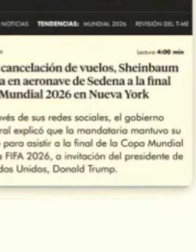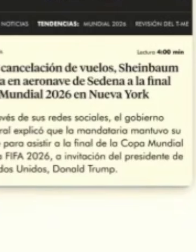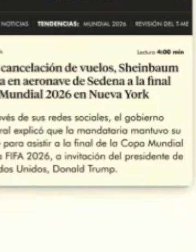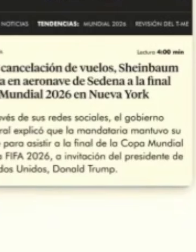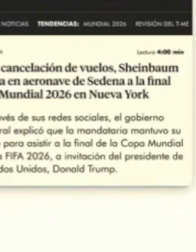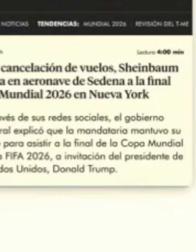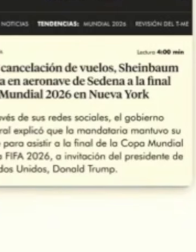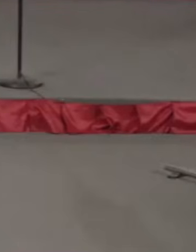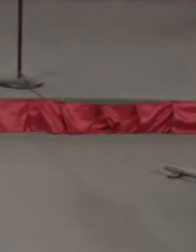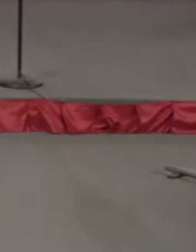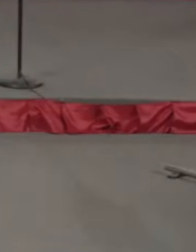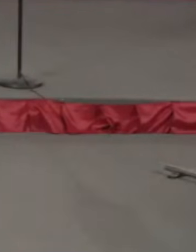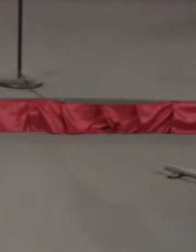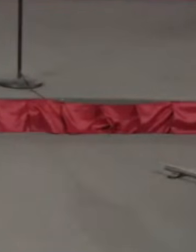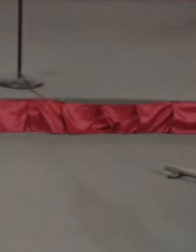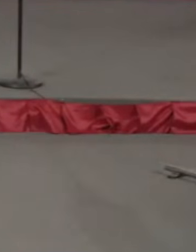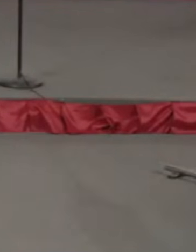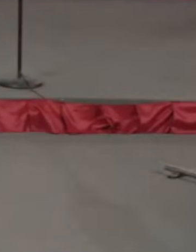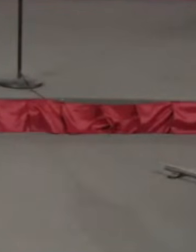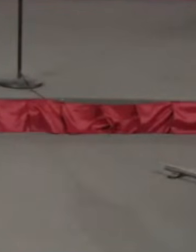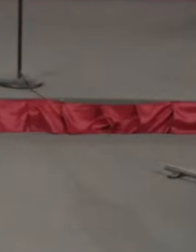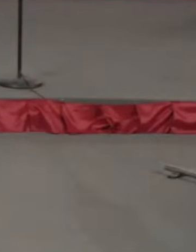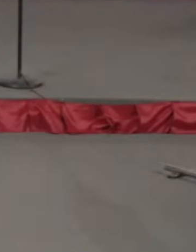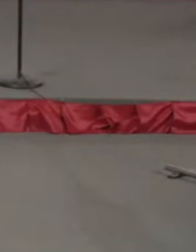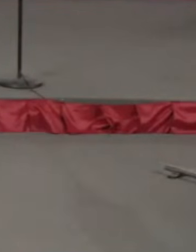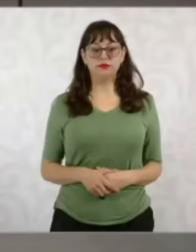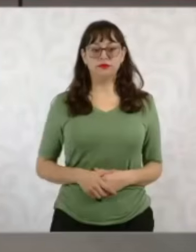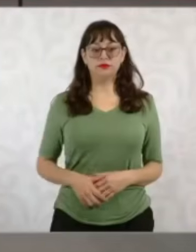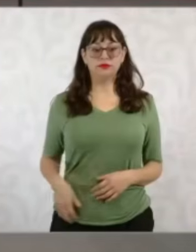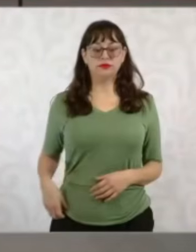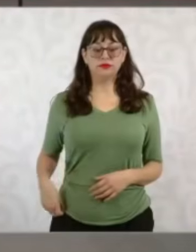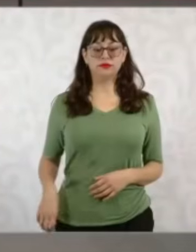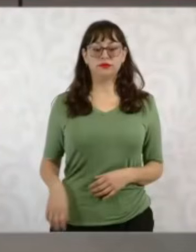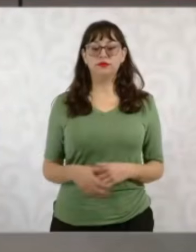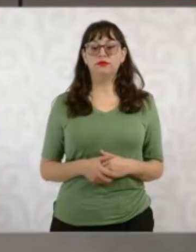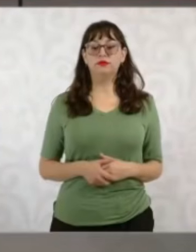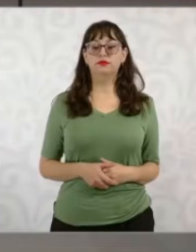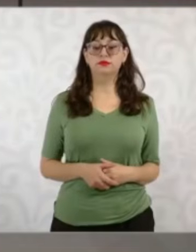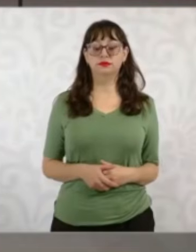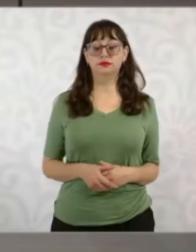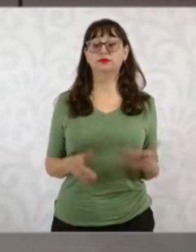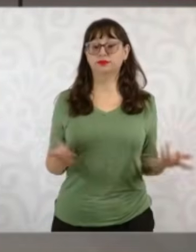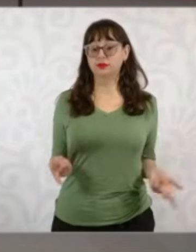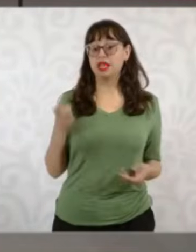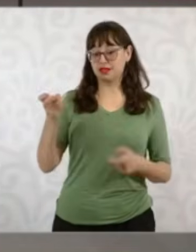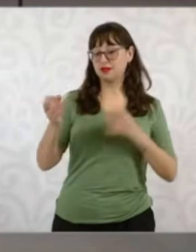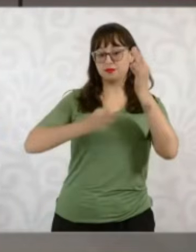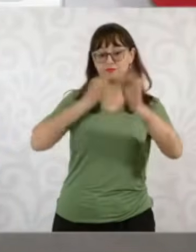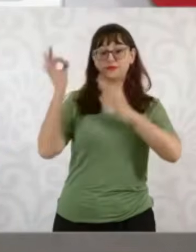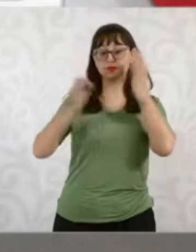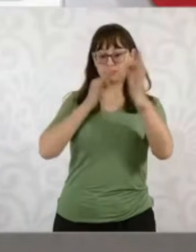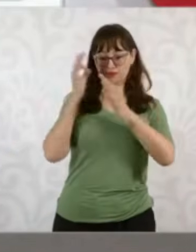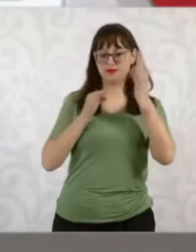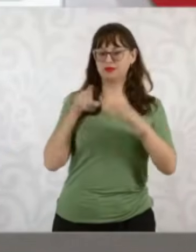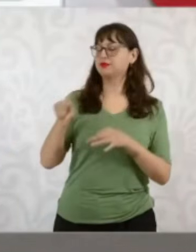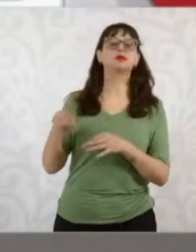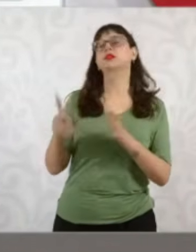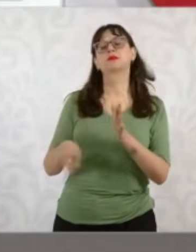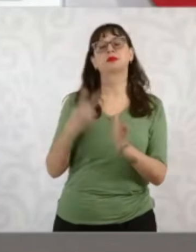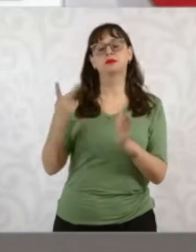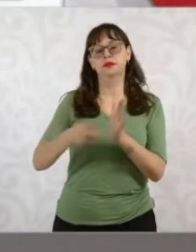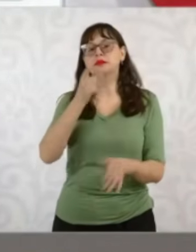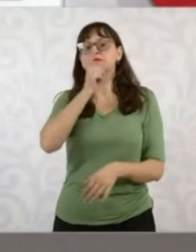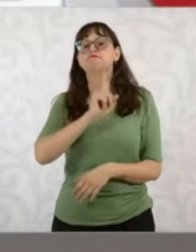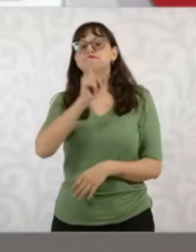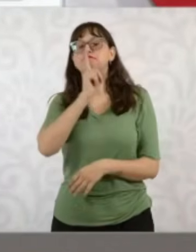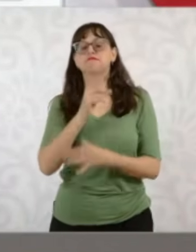5:20 p.m. de julio 18. Primero saca una noticia donde dice, tal cual, el director